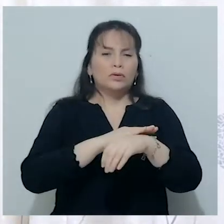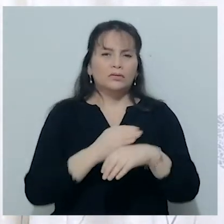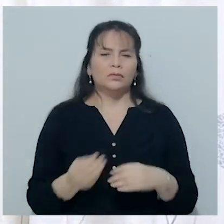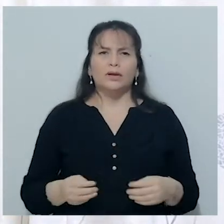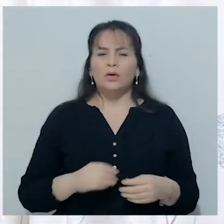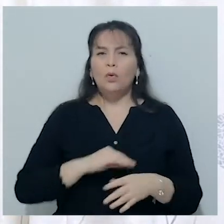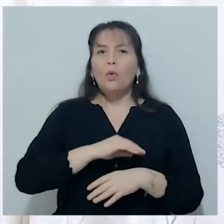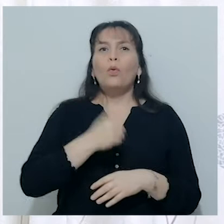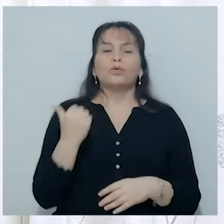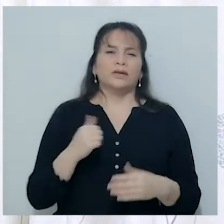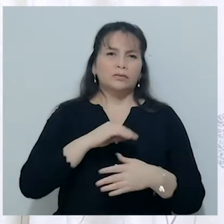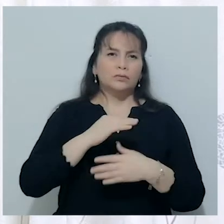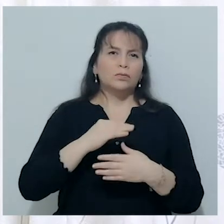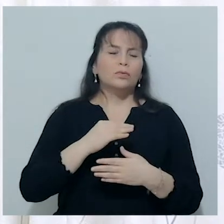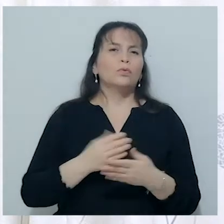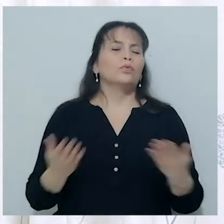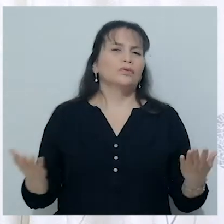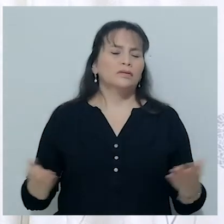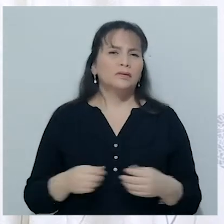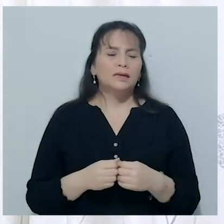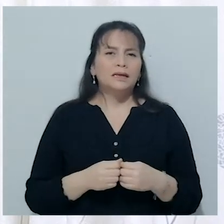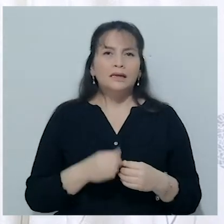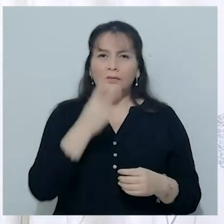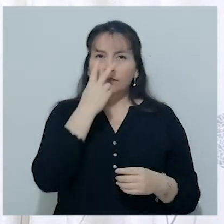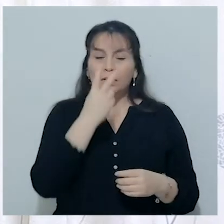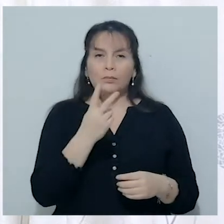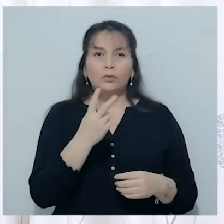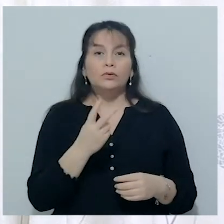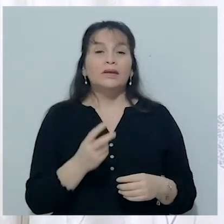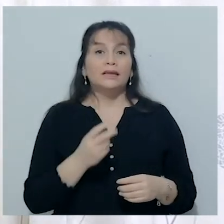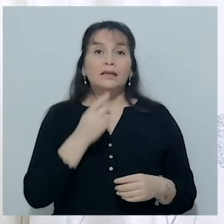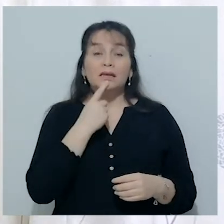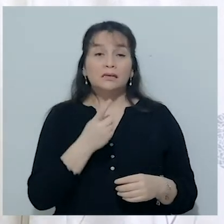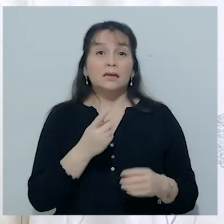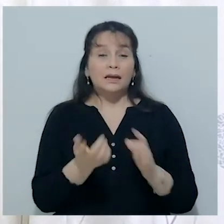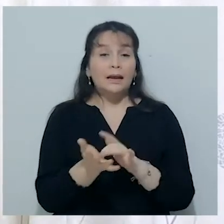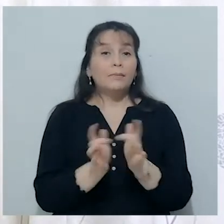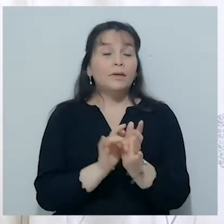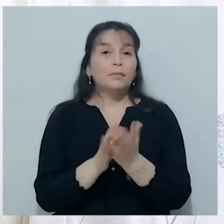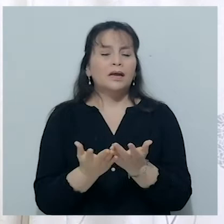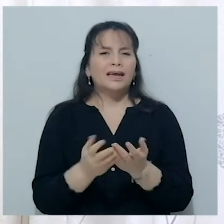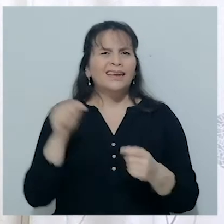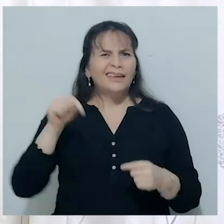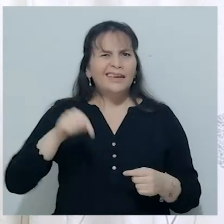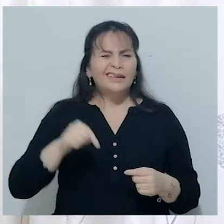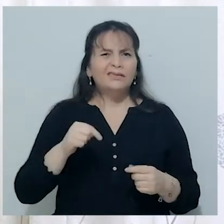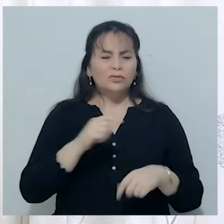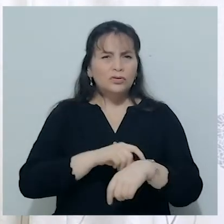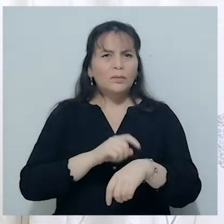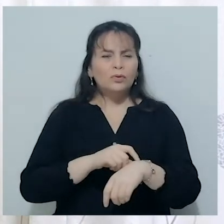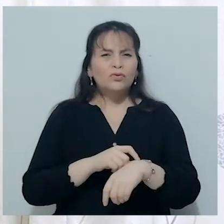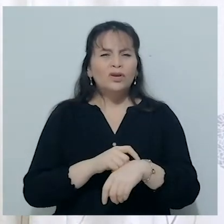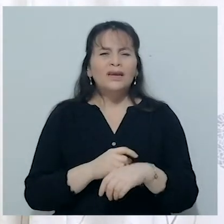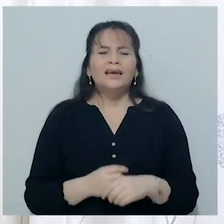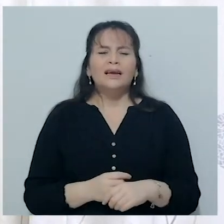sobreponerse sobre otras cosas. Todo esto no hace sino poner evidencia en aquello que dice la Biblia, que en estos